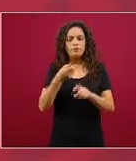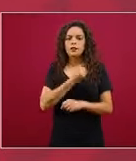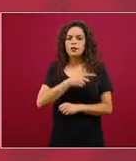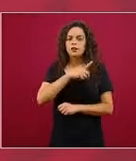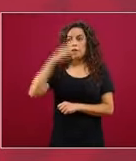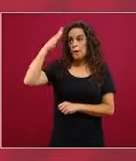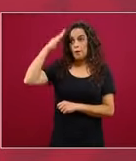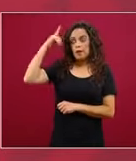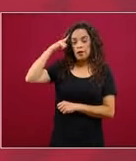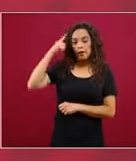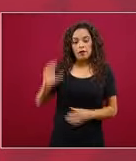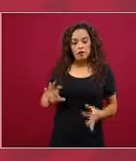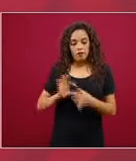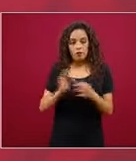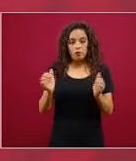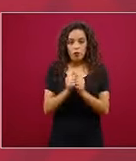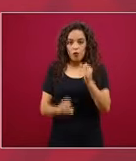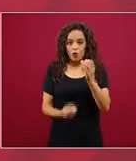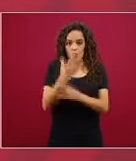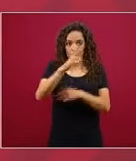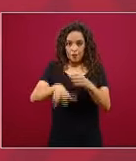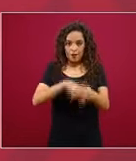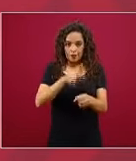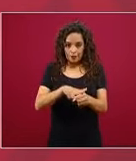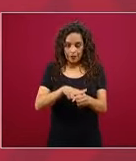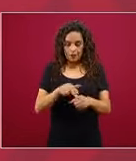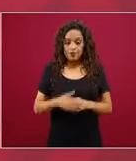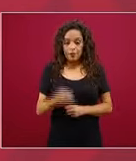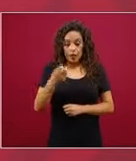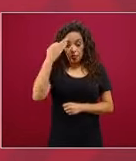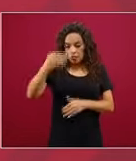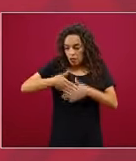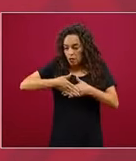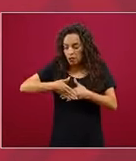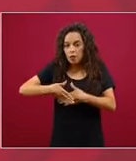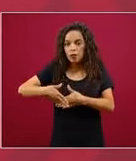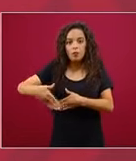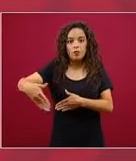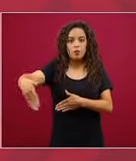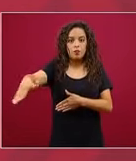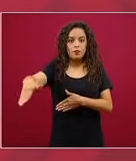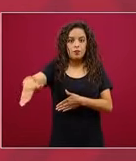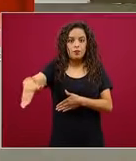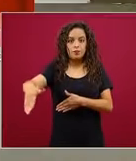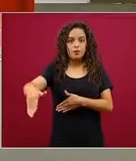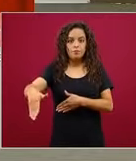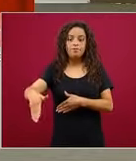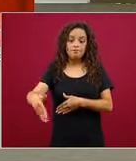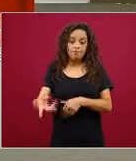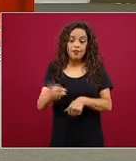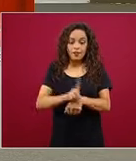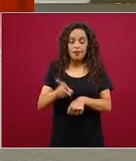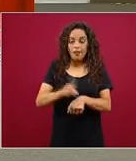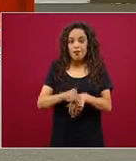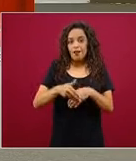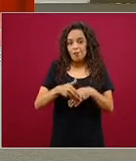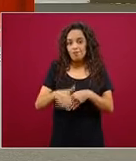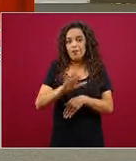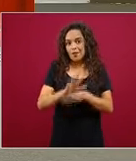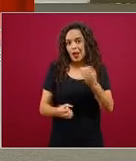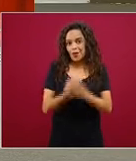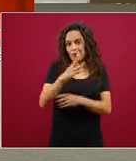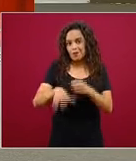nueva normalidad, ¿no? Este periodo de tiempo en el cual hemos estado transitando en estos últimos días. Entonces, vamos a presentar